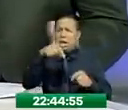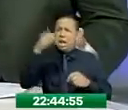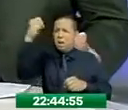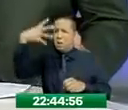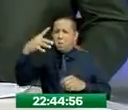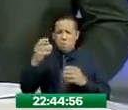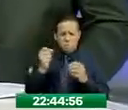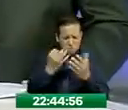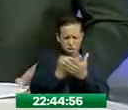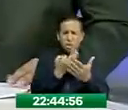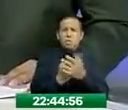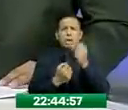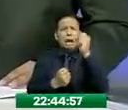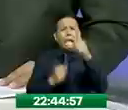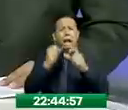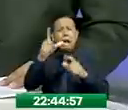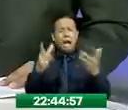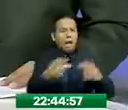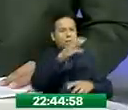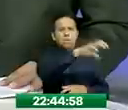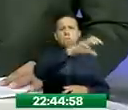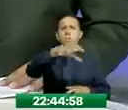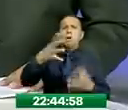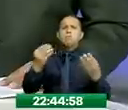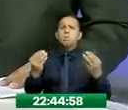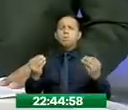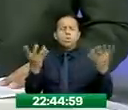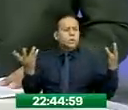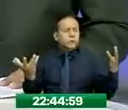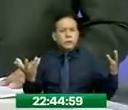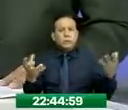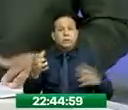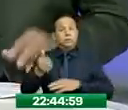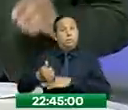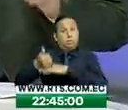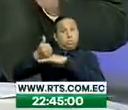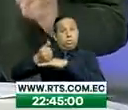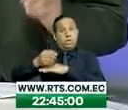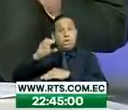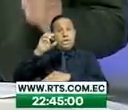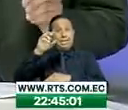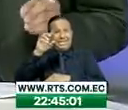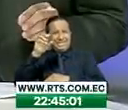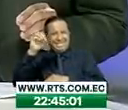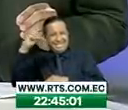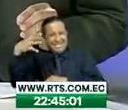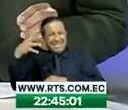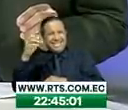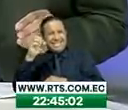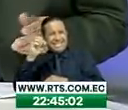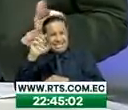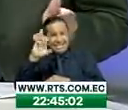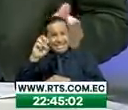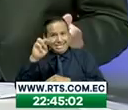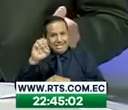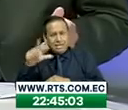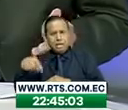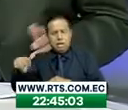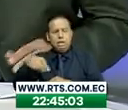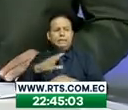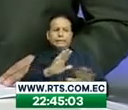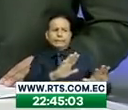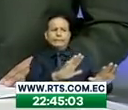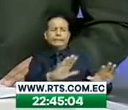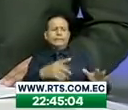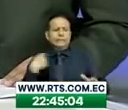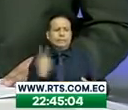y otras ciudades directivos es en el pp anunciaron que se procederá a revisar cada una de las planillas por lo que habrá ajustes